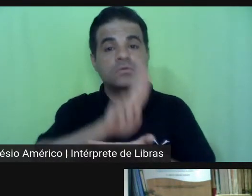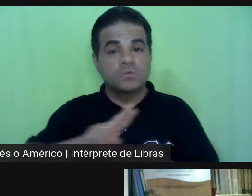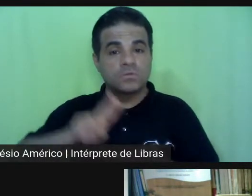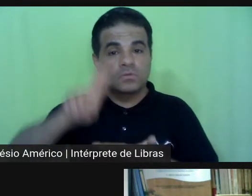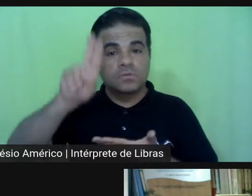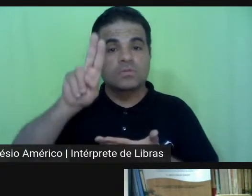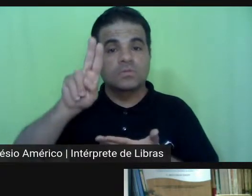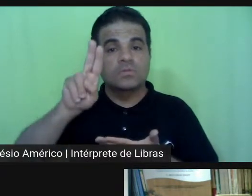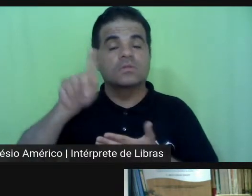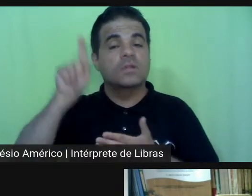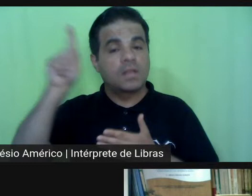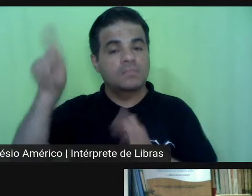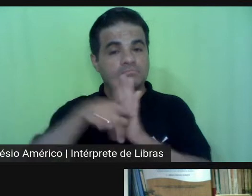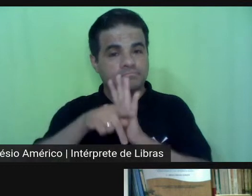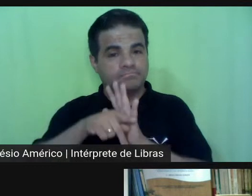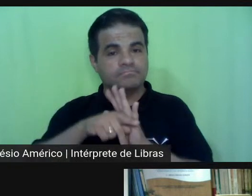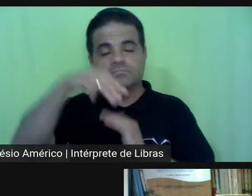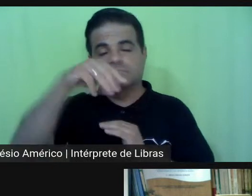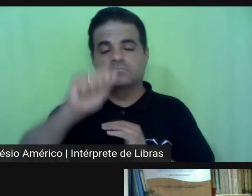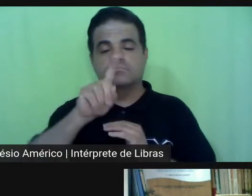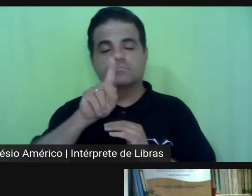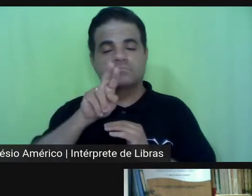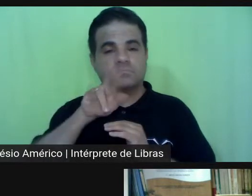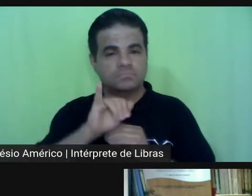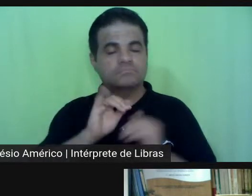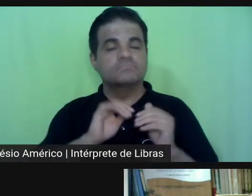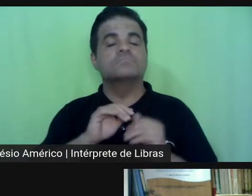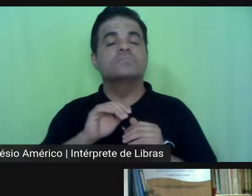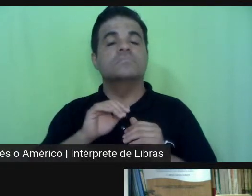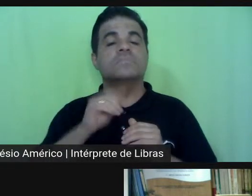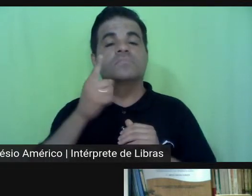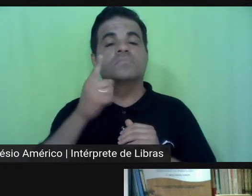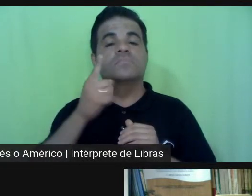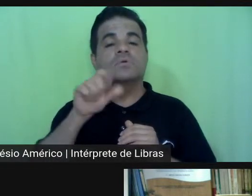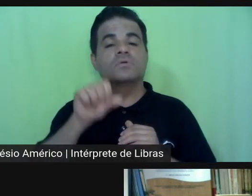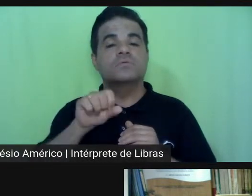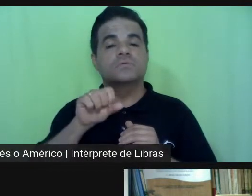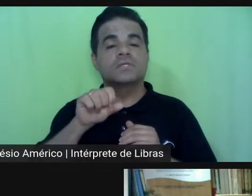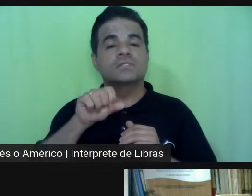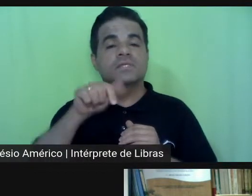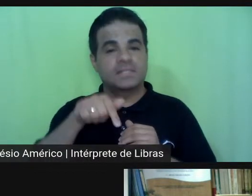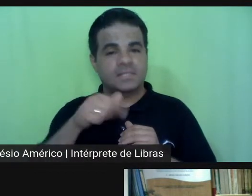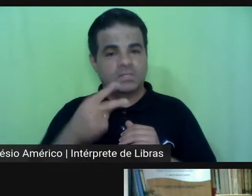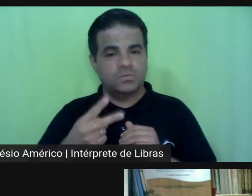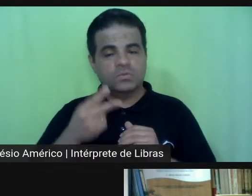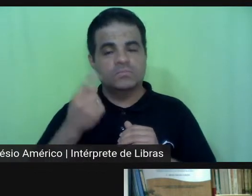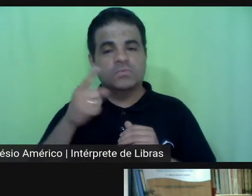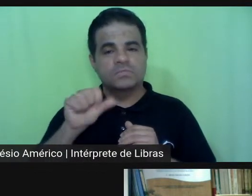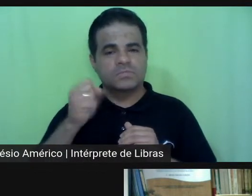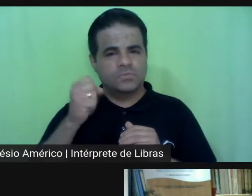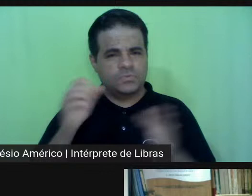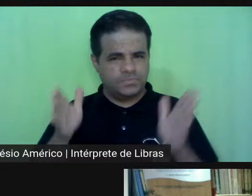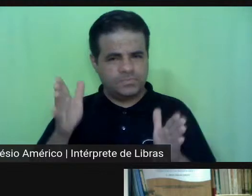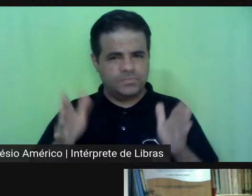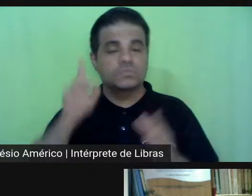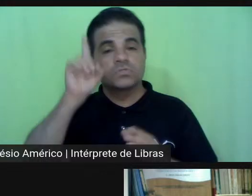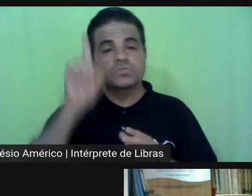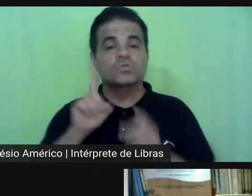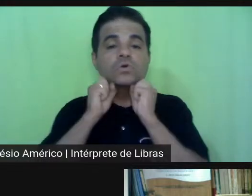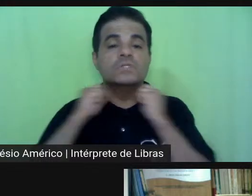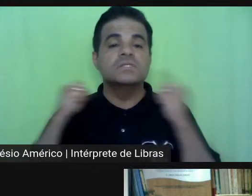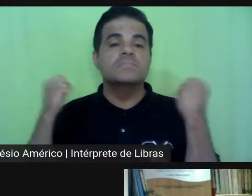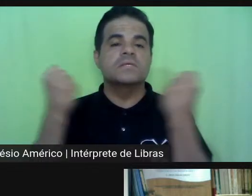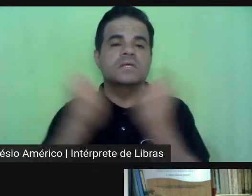competencia de madrid de 1972 a 1978 fue el director del seminario xavier zubiri